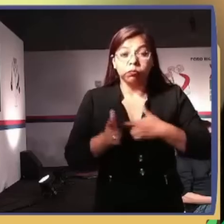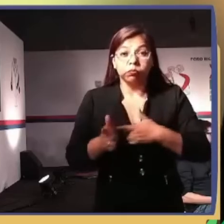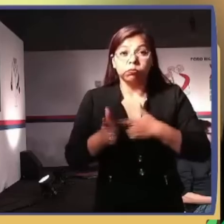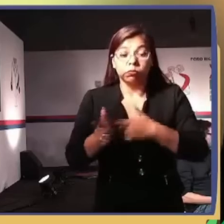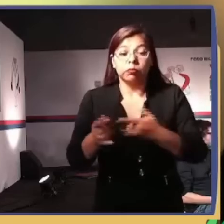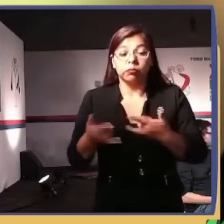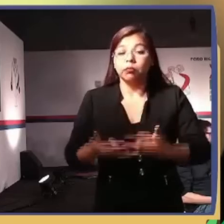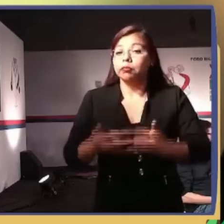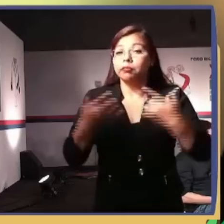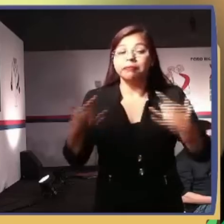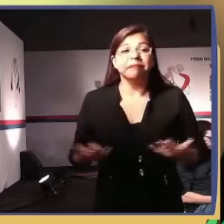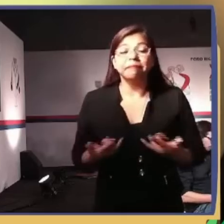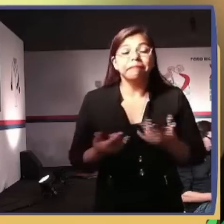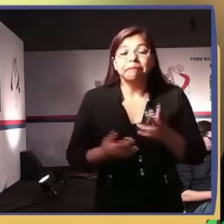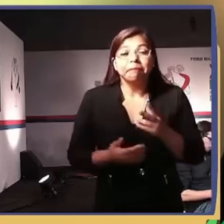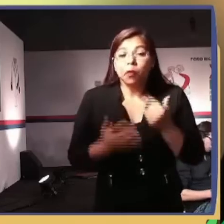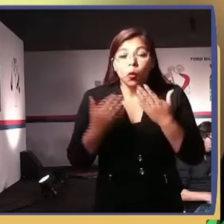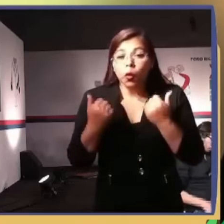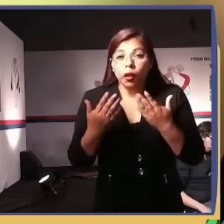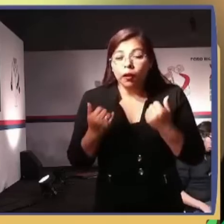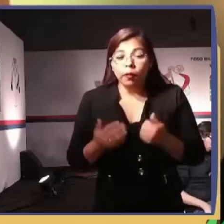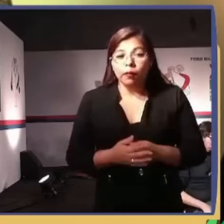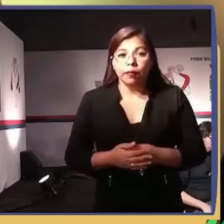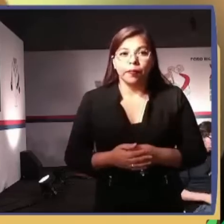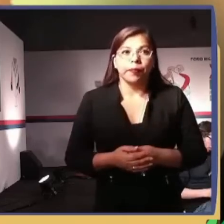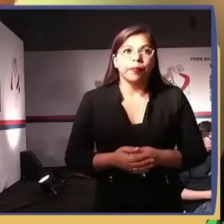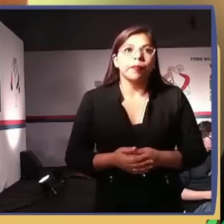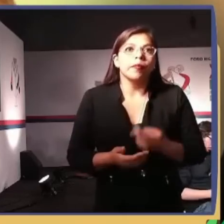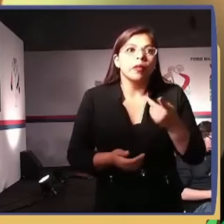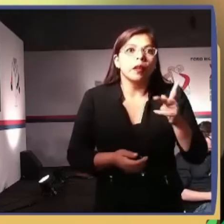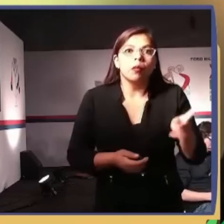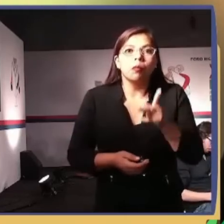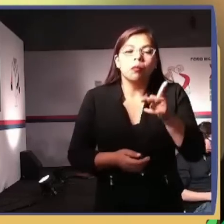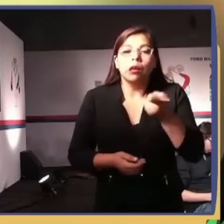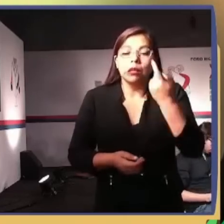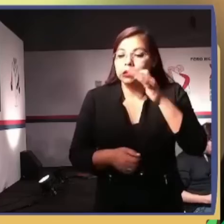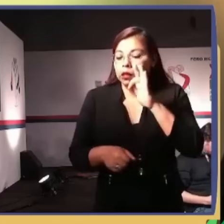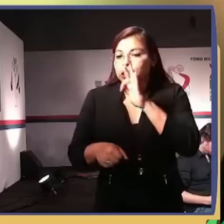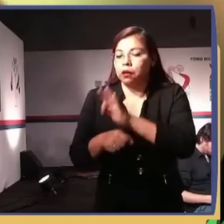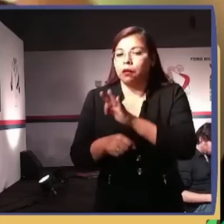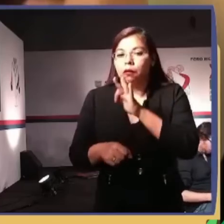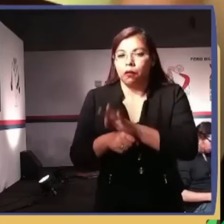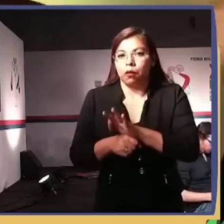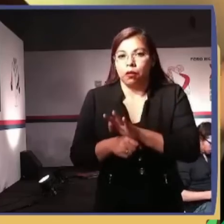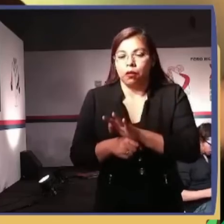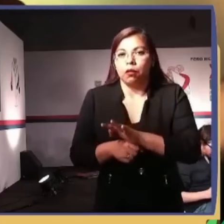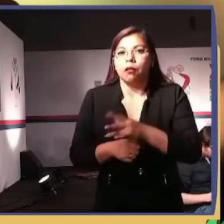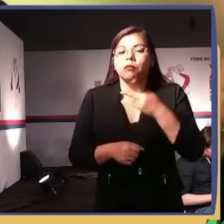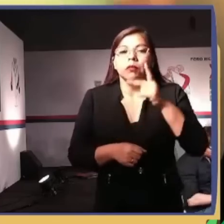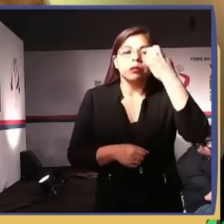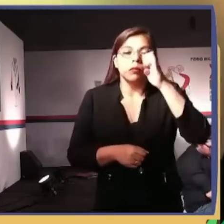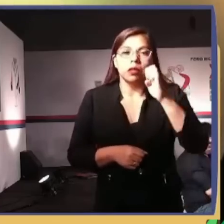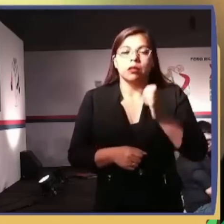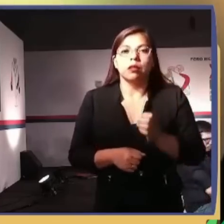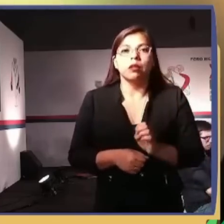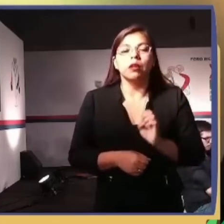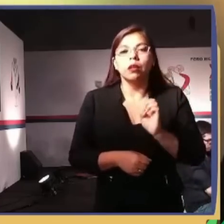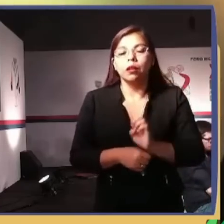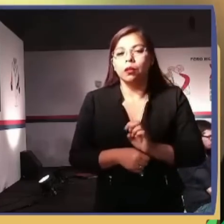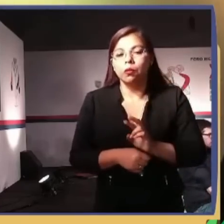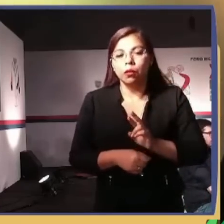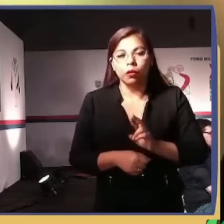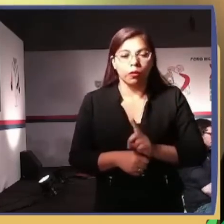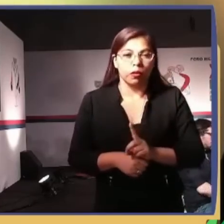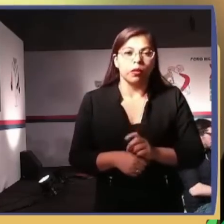que sean irreversibles si los pueblos no los defienden. La experiencia ecuatoriana, la experiencia argentina